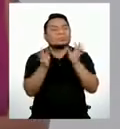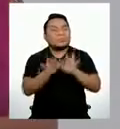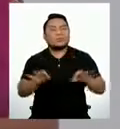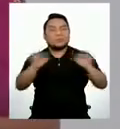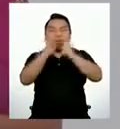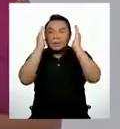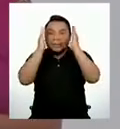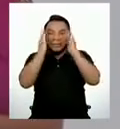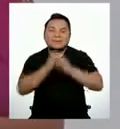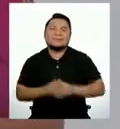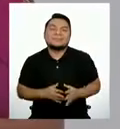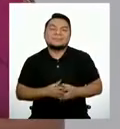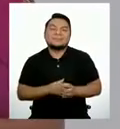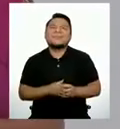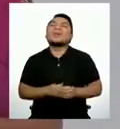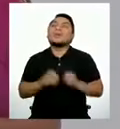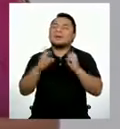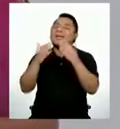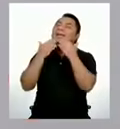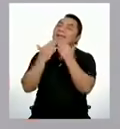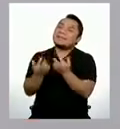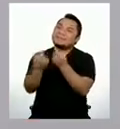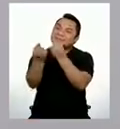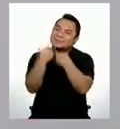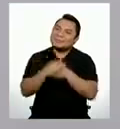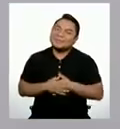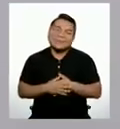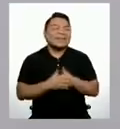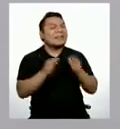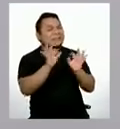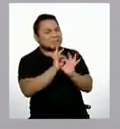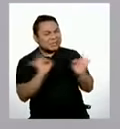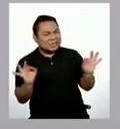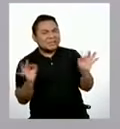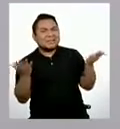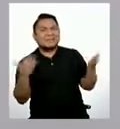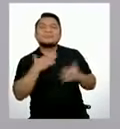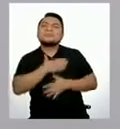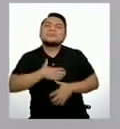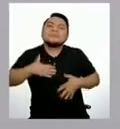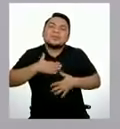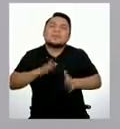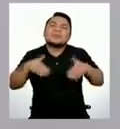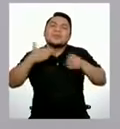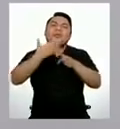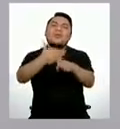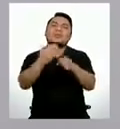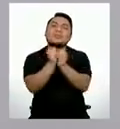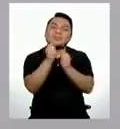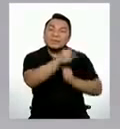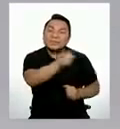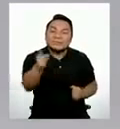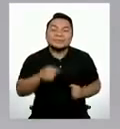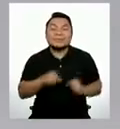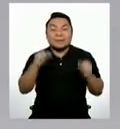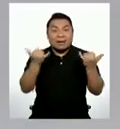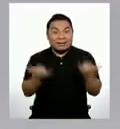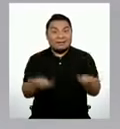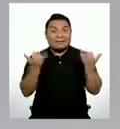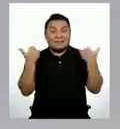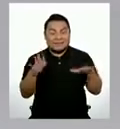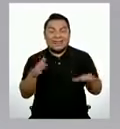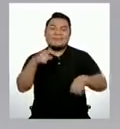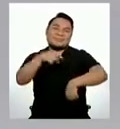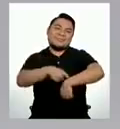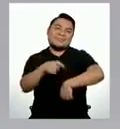atención. Gracias por responder nuestras preguntas. De nada, Patricia. Es un gusto poder compartir con ustedes. Ahora ha